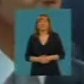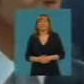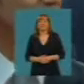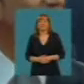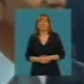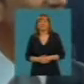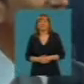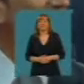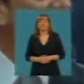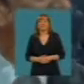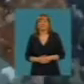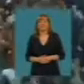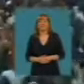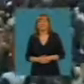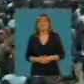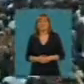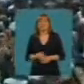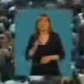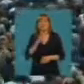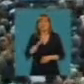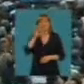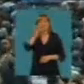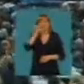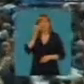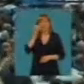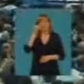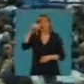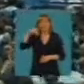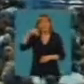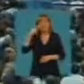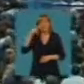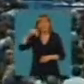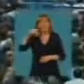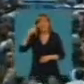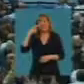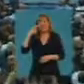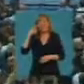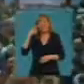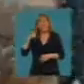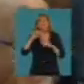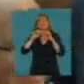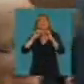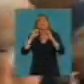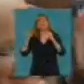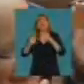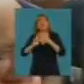Doctor Carlos Alberto Zanini, secretario legal y técnico de la Presidencia de la Nación.